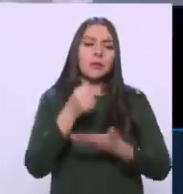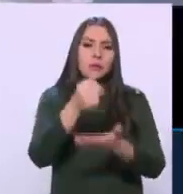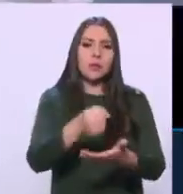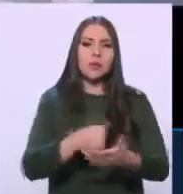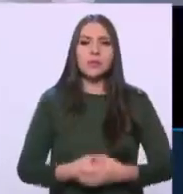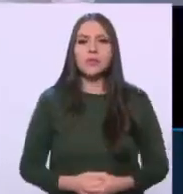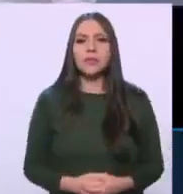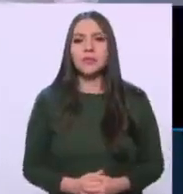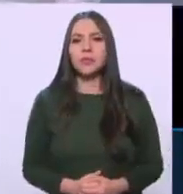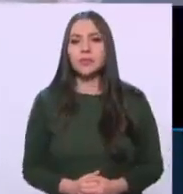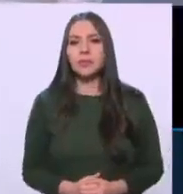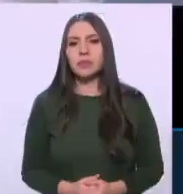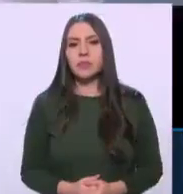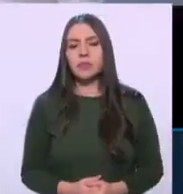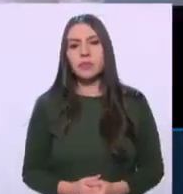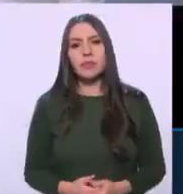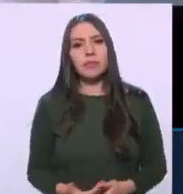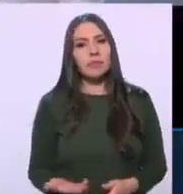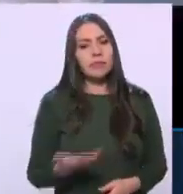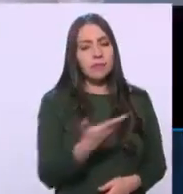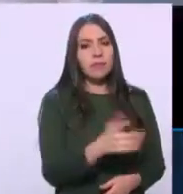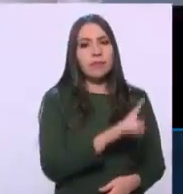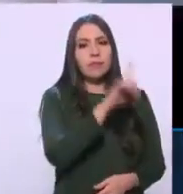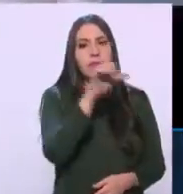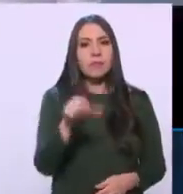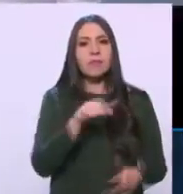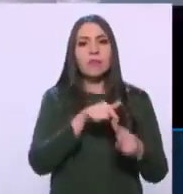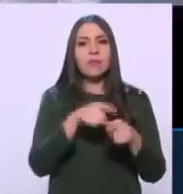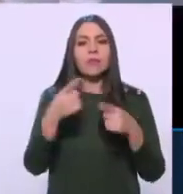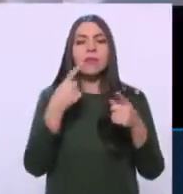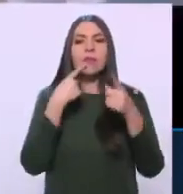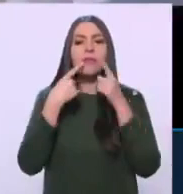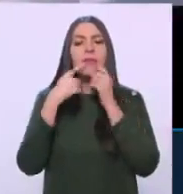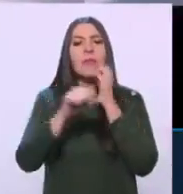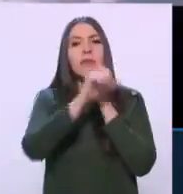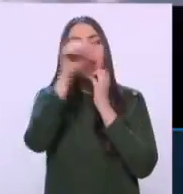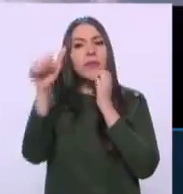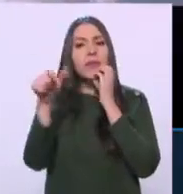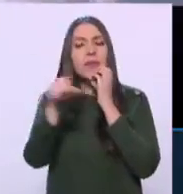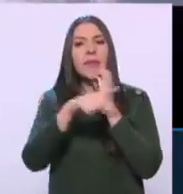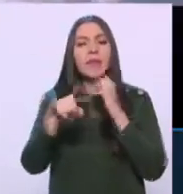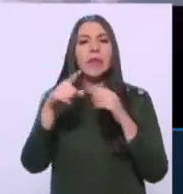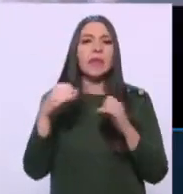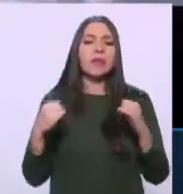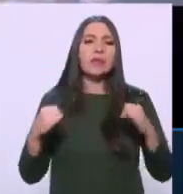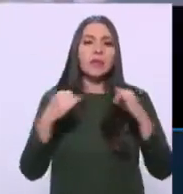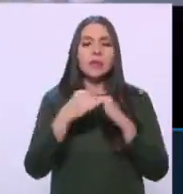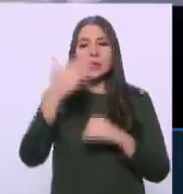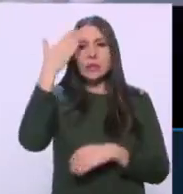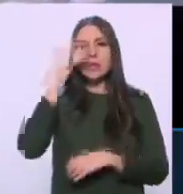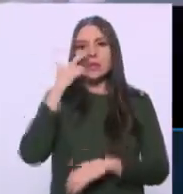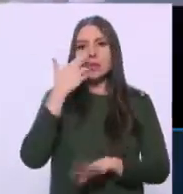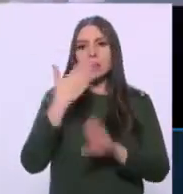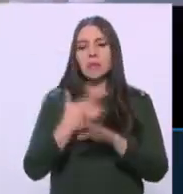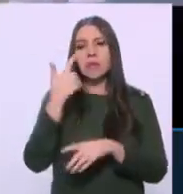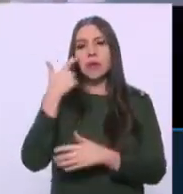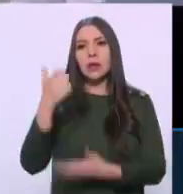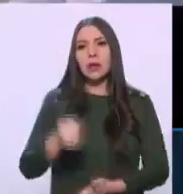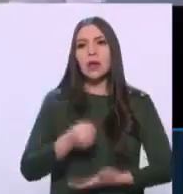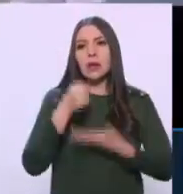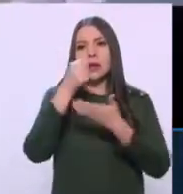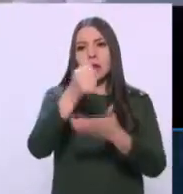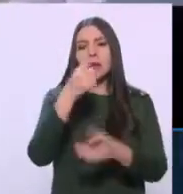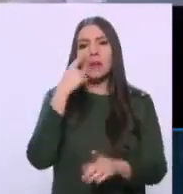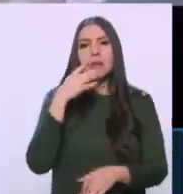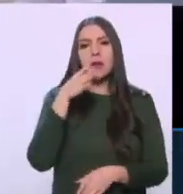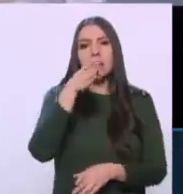vendrá entonces la discusión con aquellas dependencias que se encarguen de manejar estos dineros y de destinarlos a los recursos estos